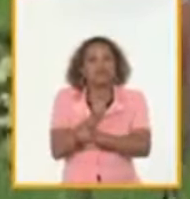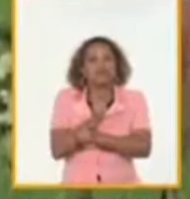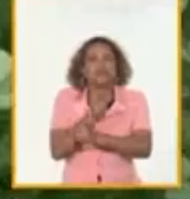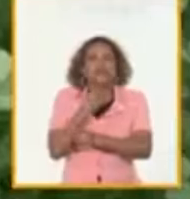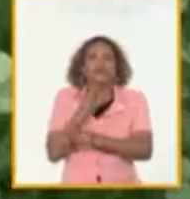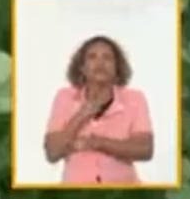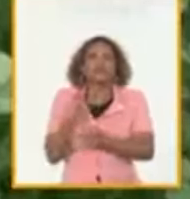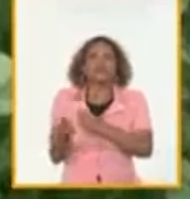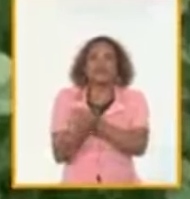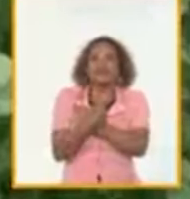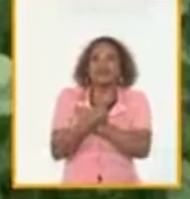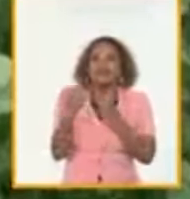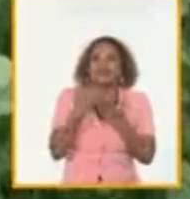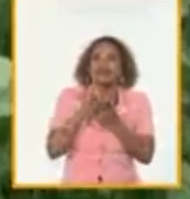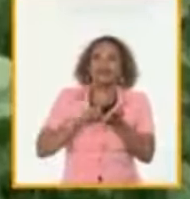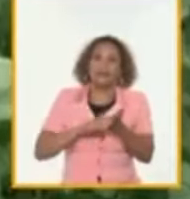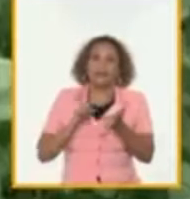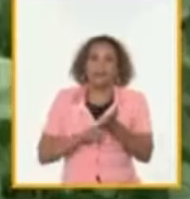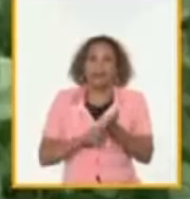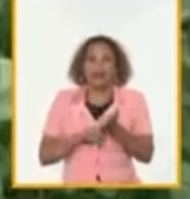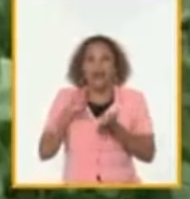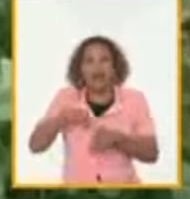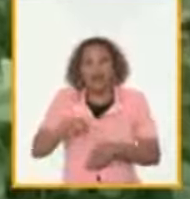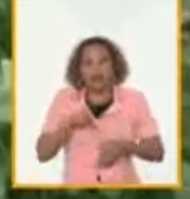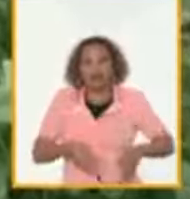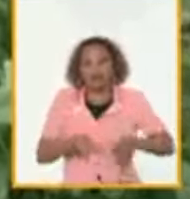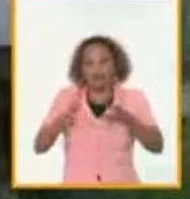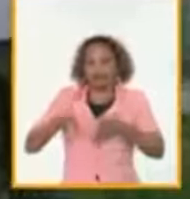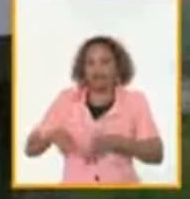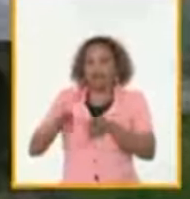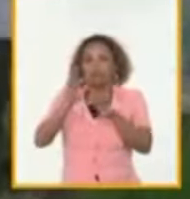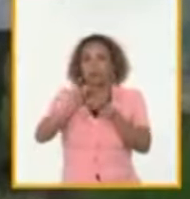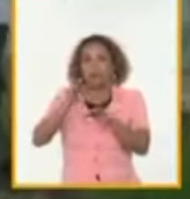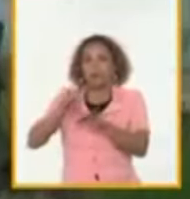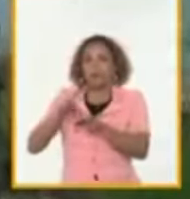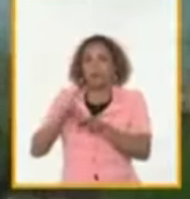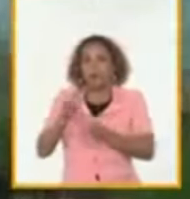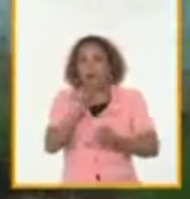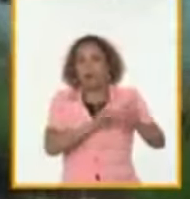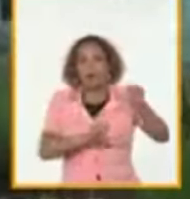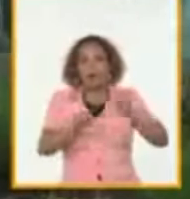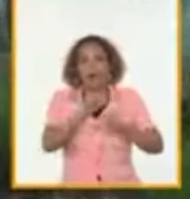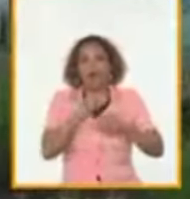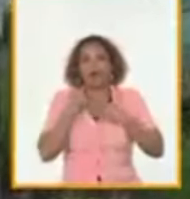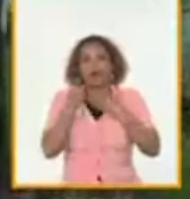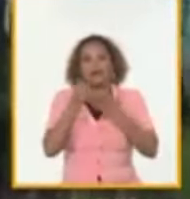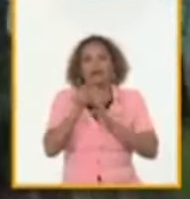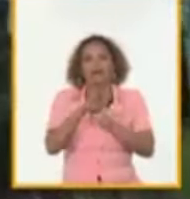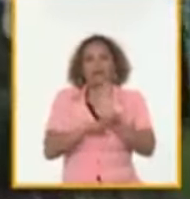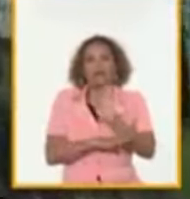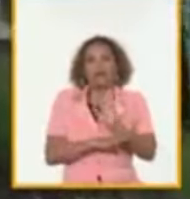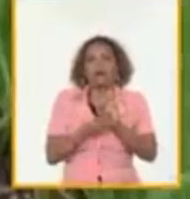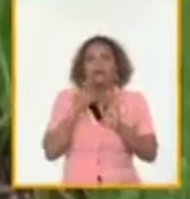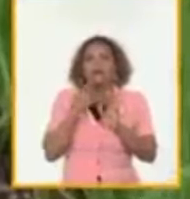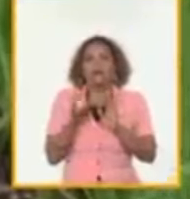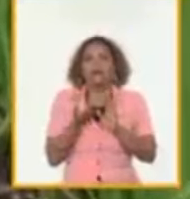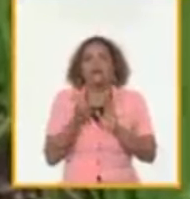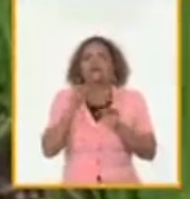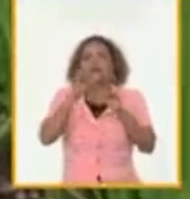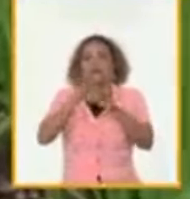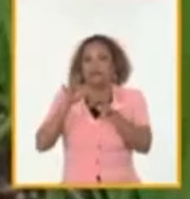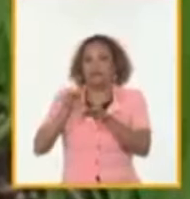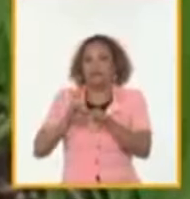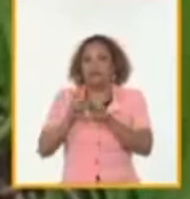en este patio donde con el uso de abonos orgánicos y bioproductos contribuye al programa de soberanía alimentaria